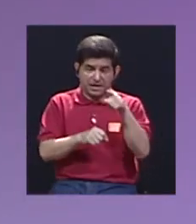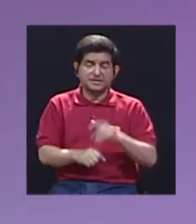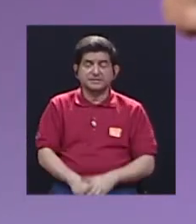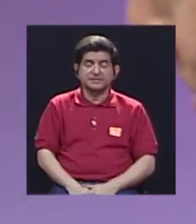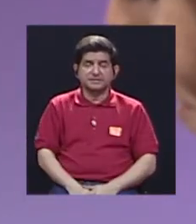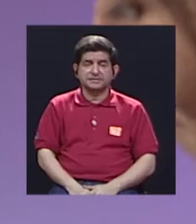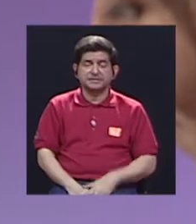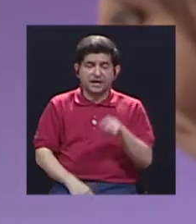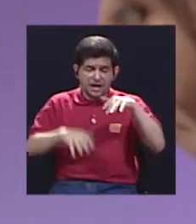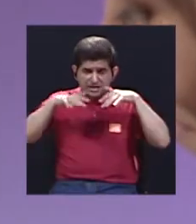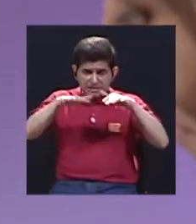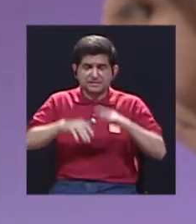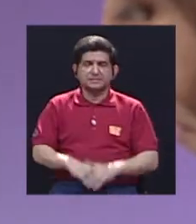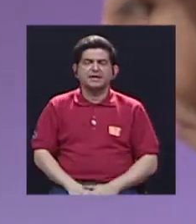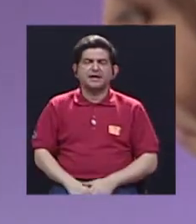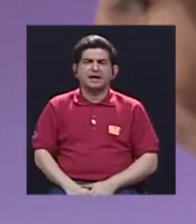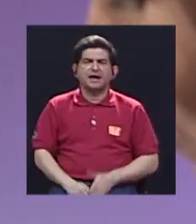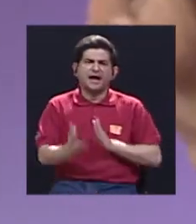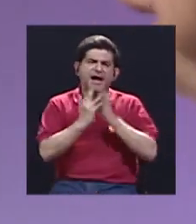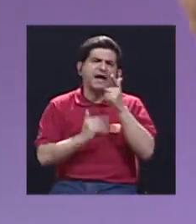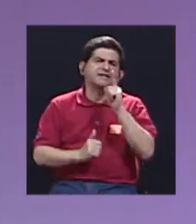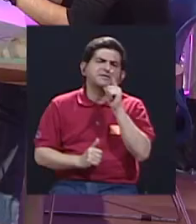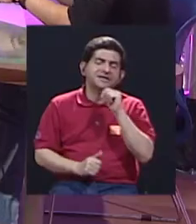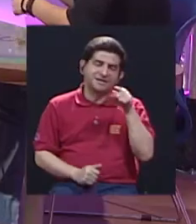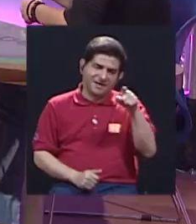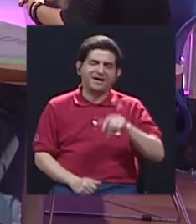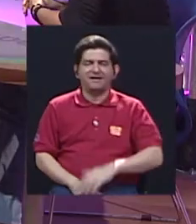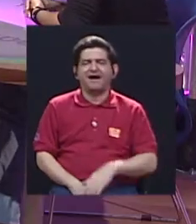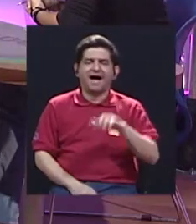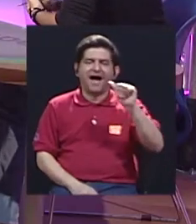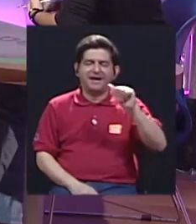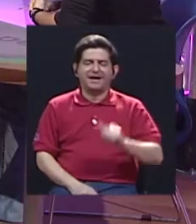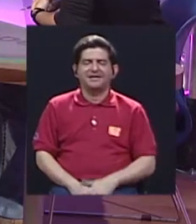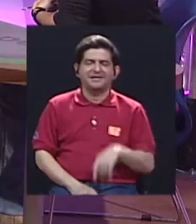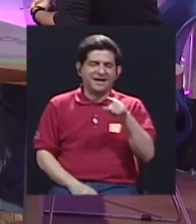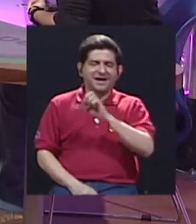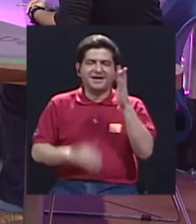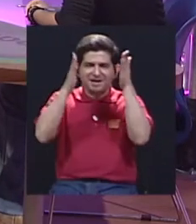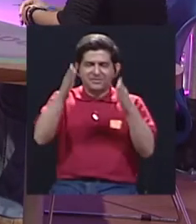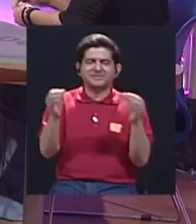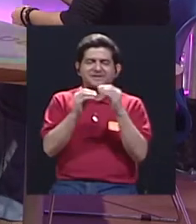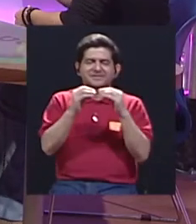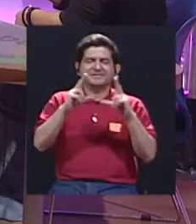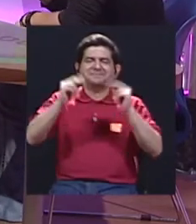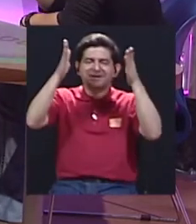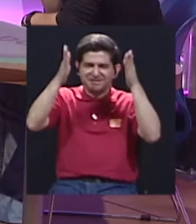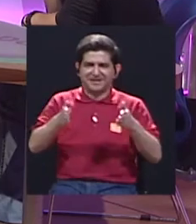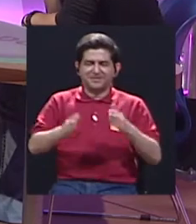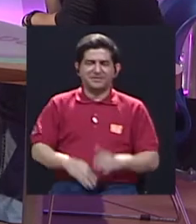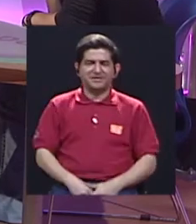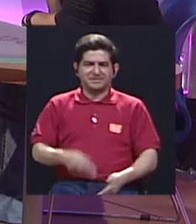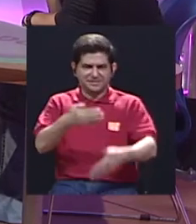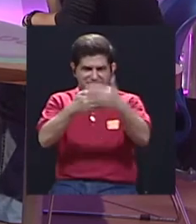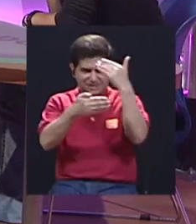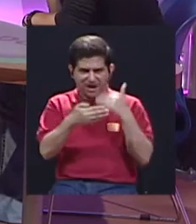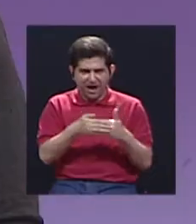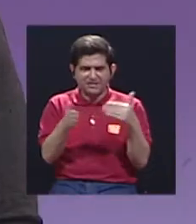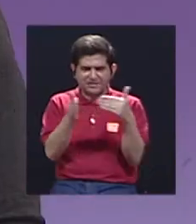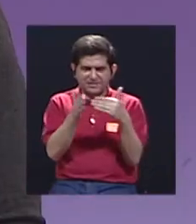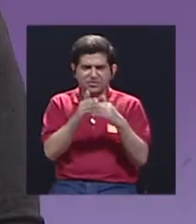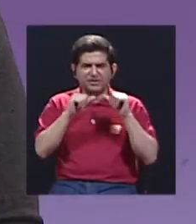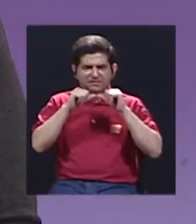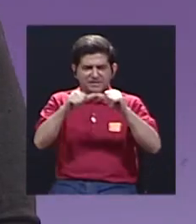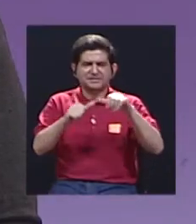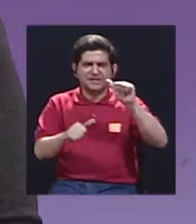textil. ¿Por quién? Por Alejandra, que yo digo que es la tica más nica. Alejandra, antes de pasar nuevamente con